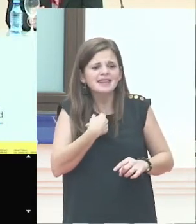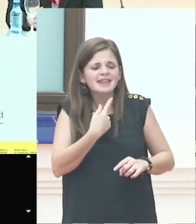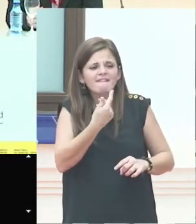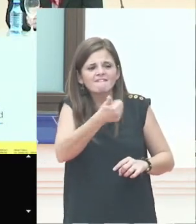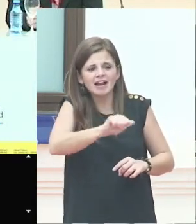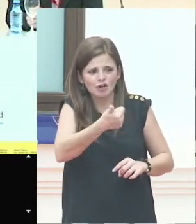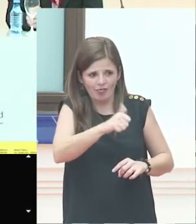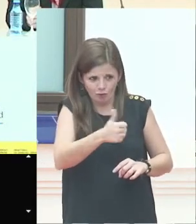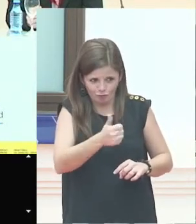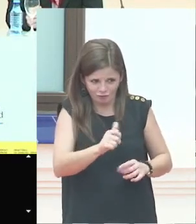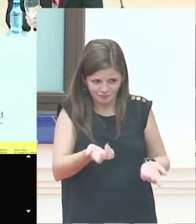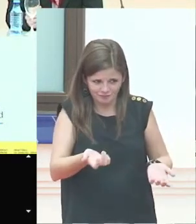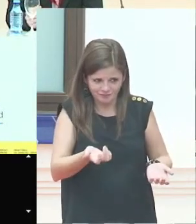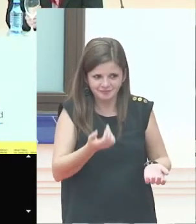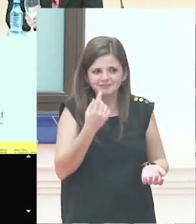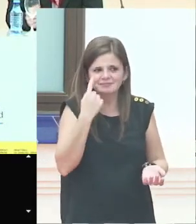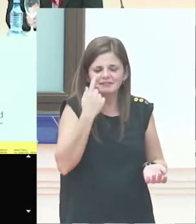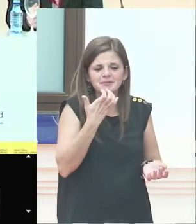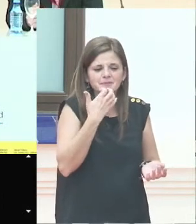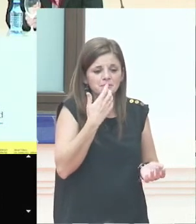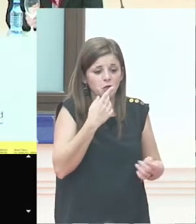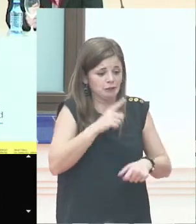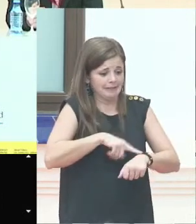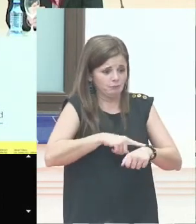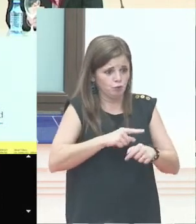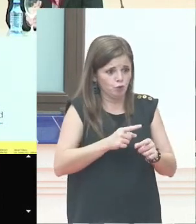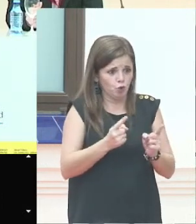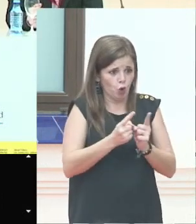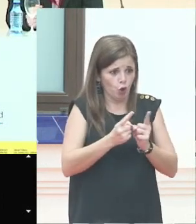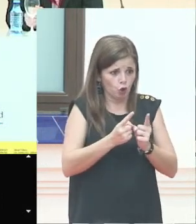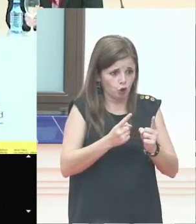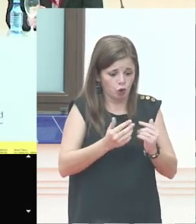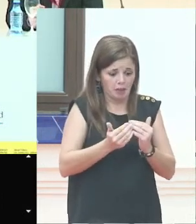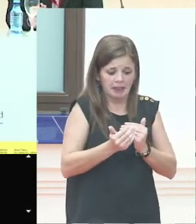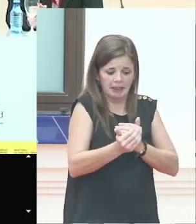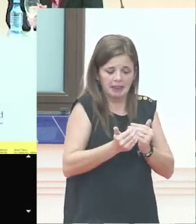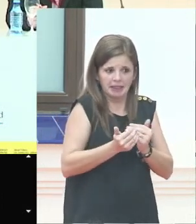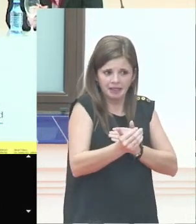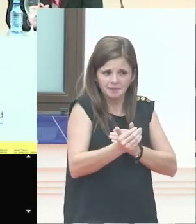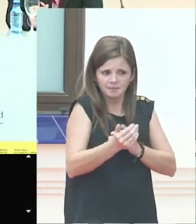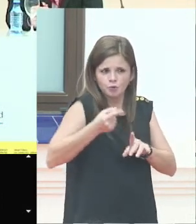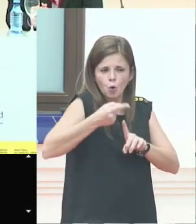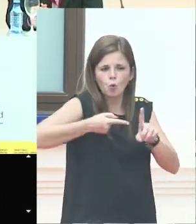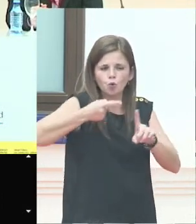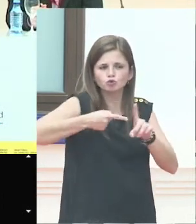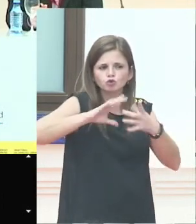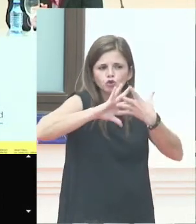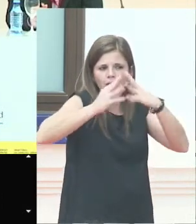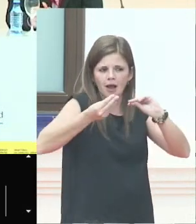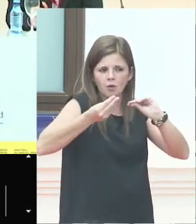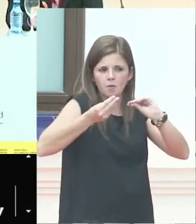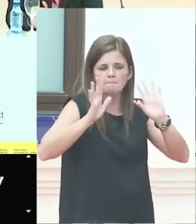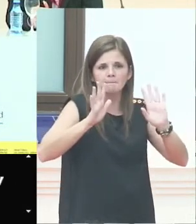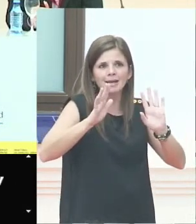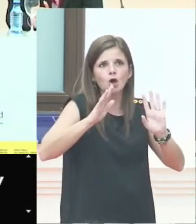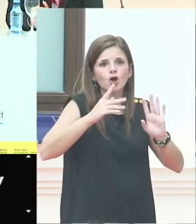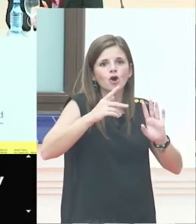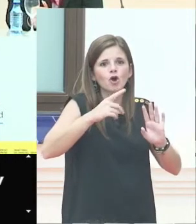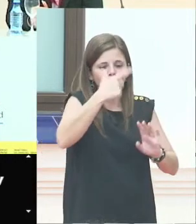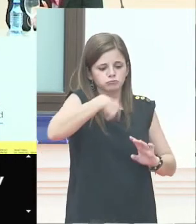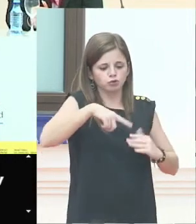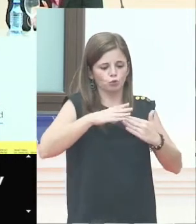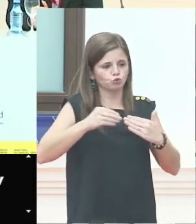de cuáles son a corto plazo los usos, aplicaciones que podemos hacer del cloud, ya no a nivel usuario, que hasta ahora yo lo